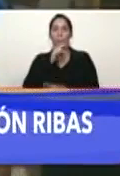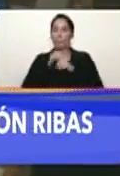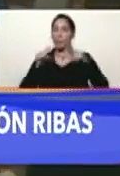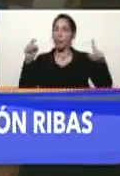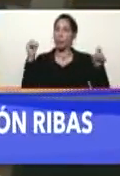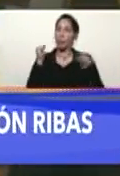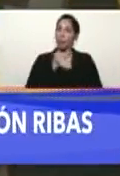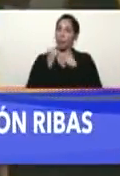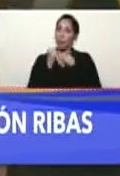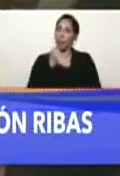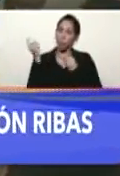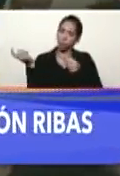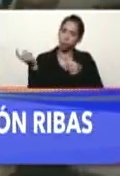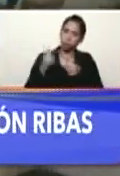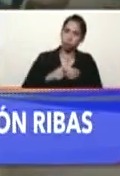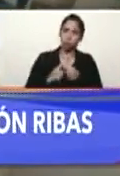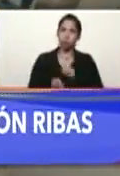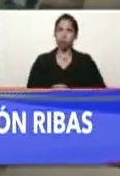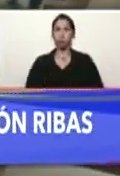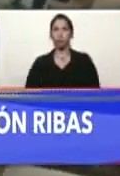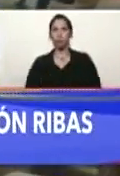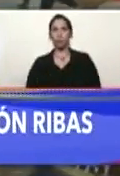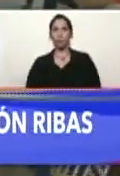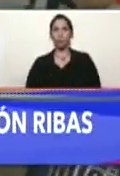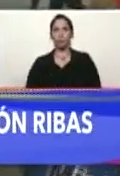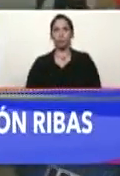trabajo, Chamba Mayor